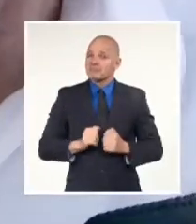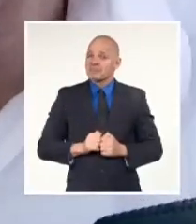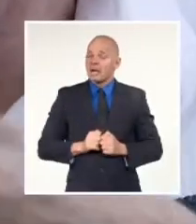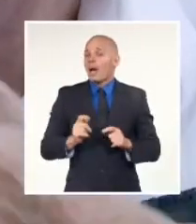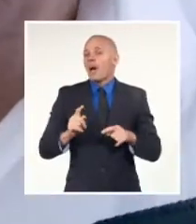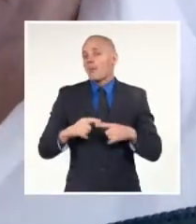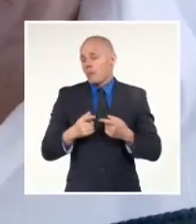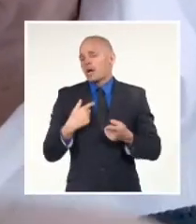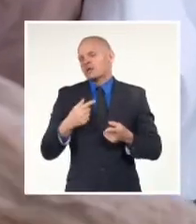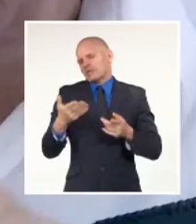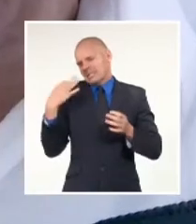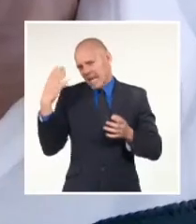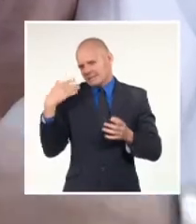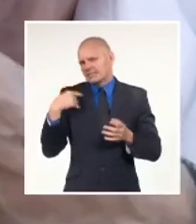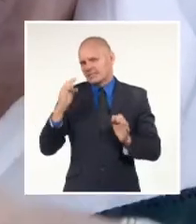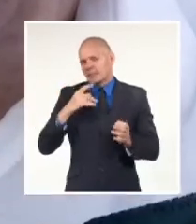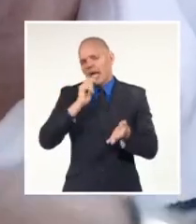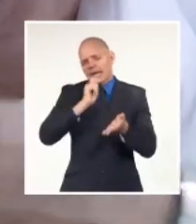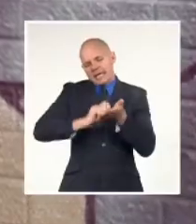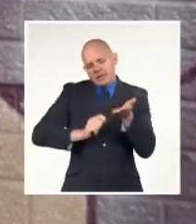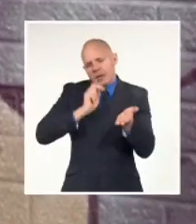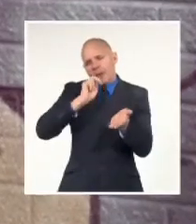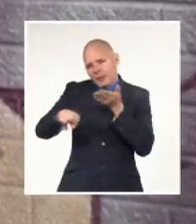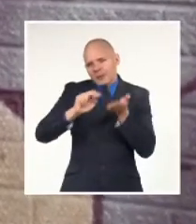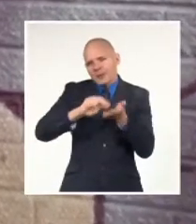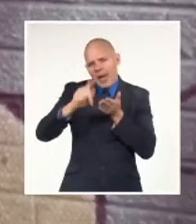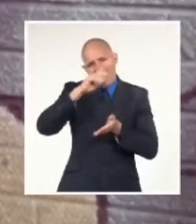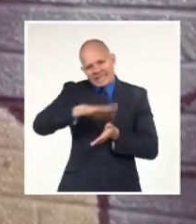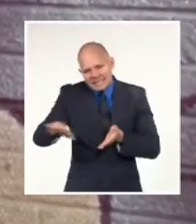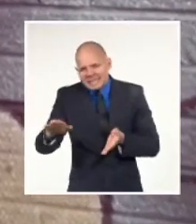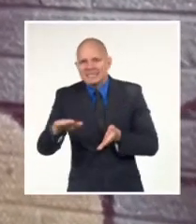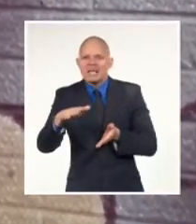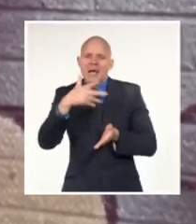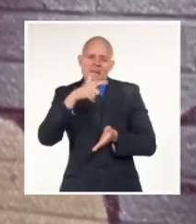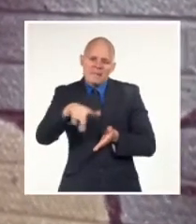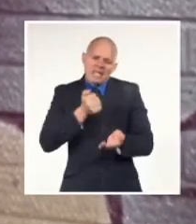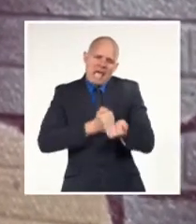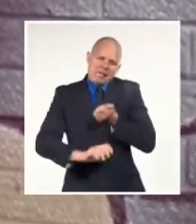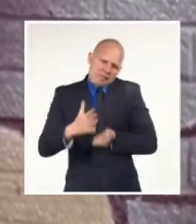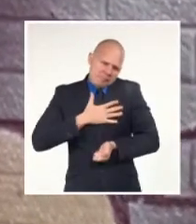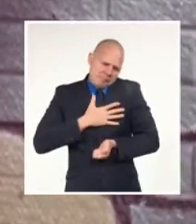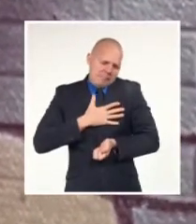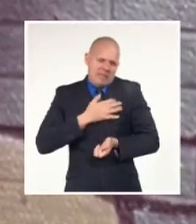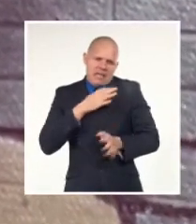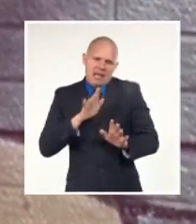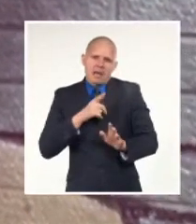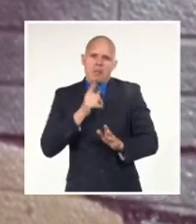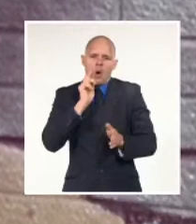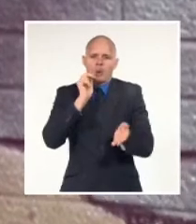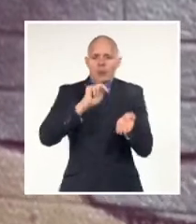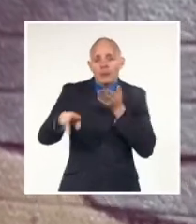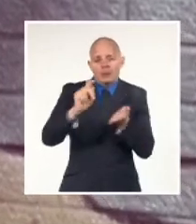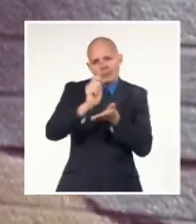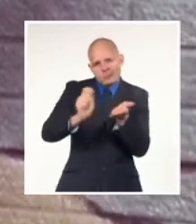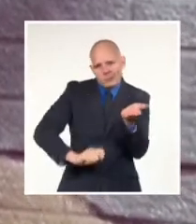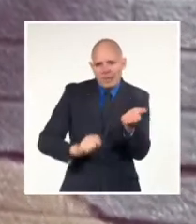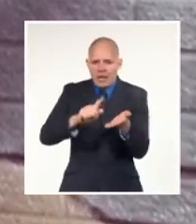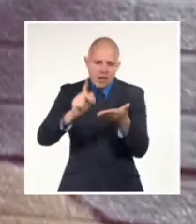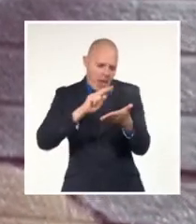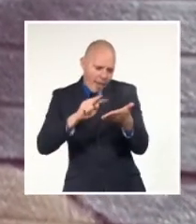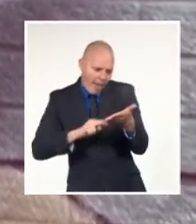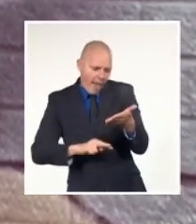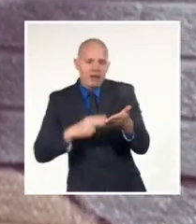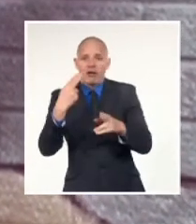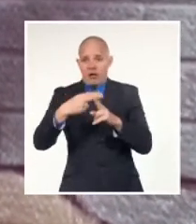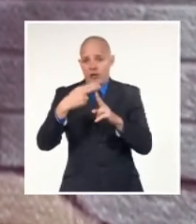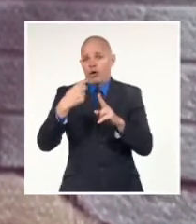les escribía a ellos como si fueran hijos y nietos, y ellos tenían hasta un suéter que tenía RCM,